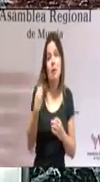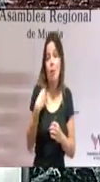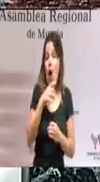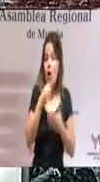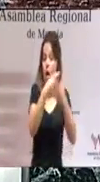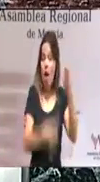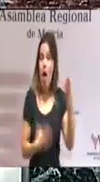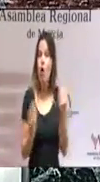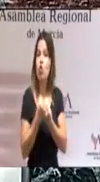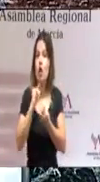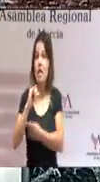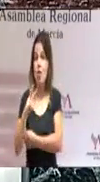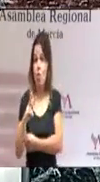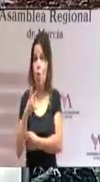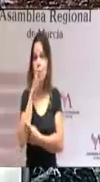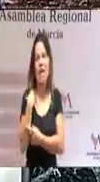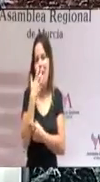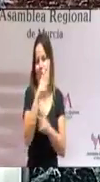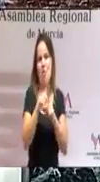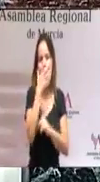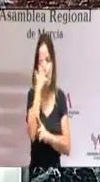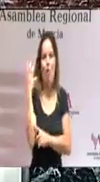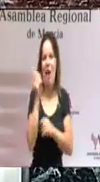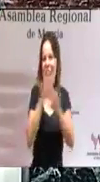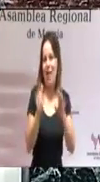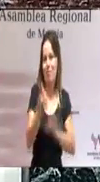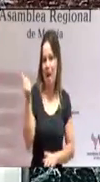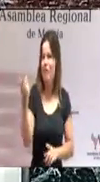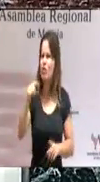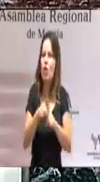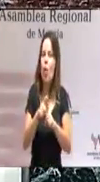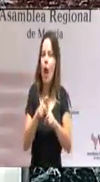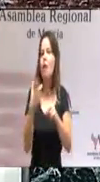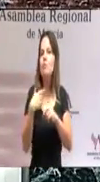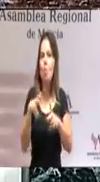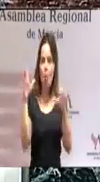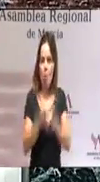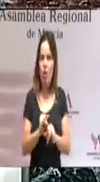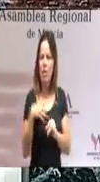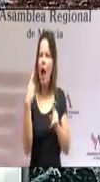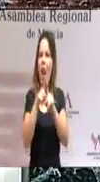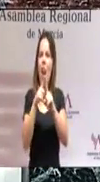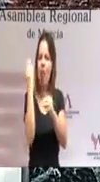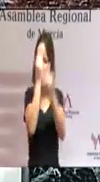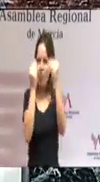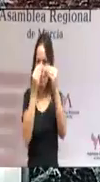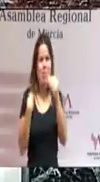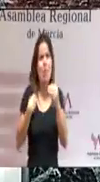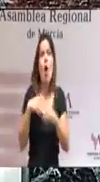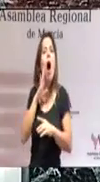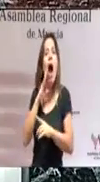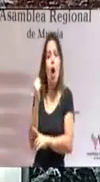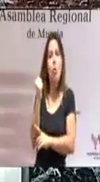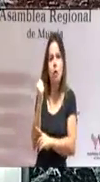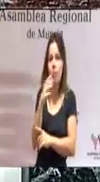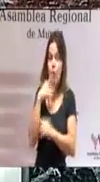junto a Izquierda Unida, pues ya se han quitado la careta y ya es más claro para todo el mundo. Ustedes se han hecho un lifting, pero sigue siendo el comunismo antiguo de siempre, que no funciona